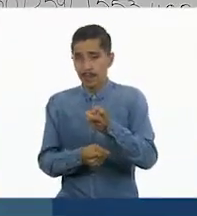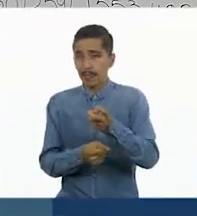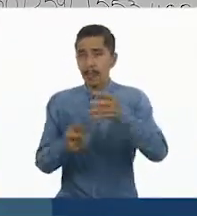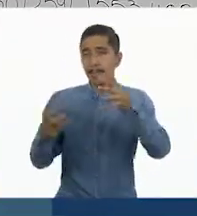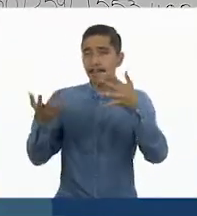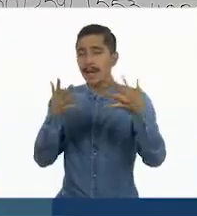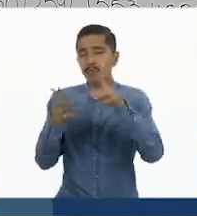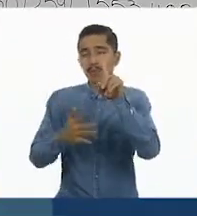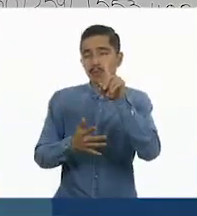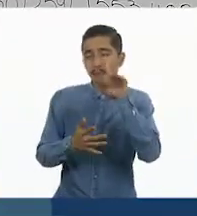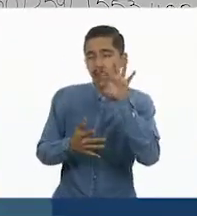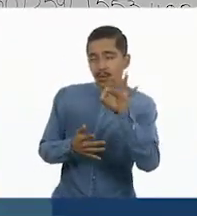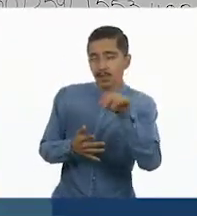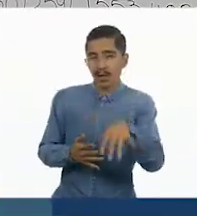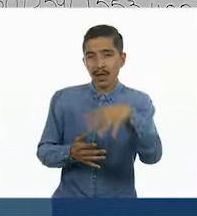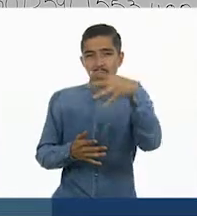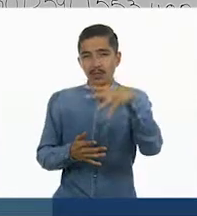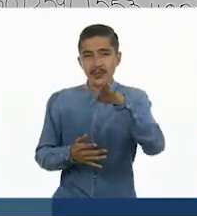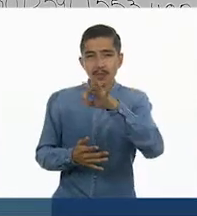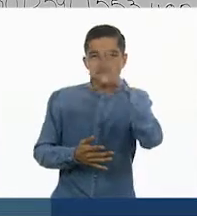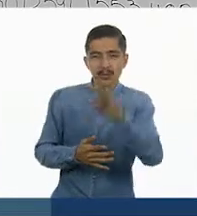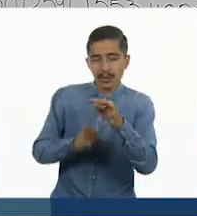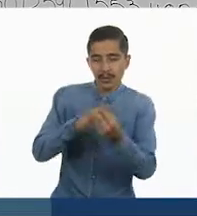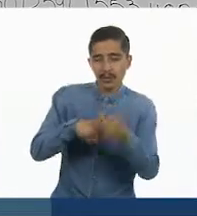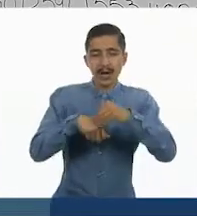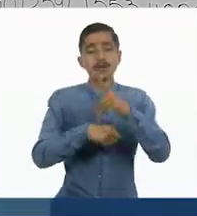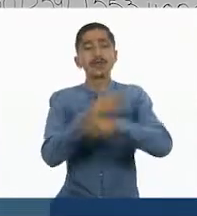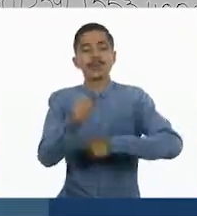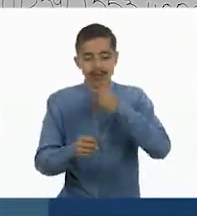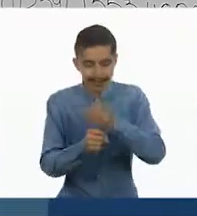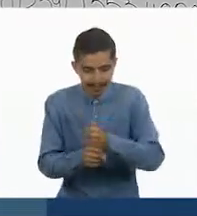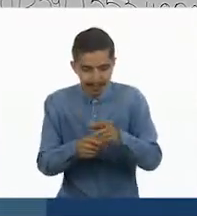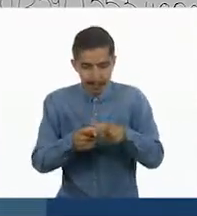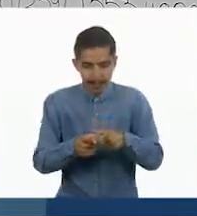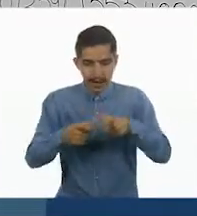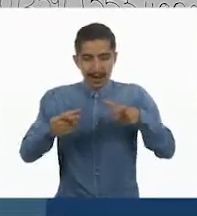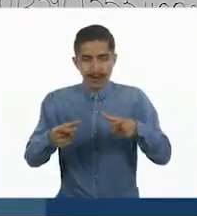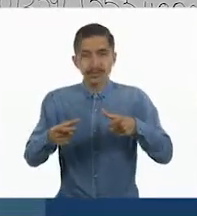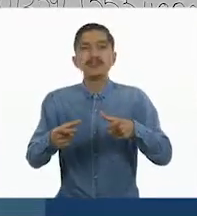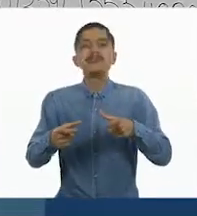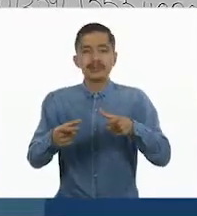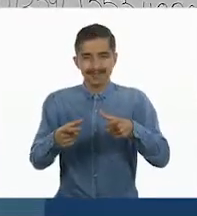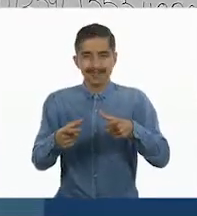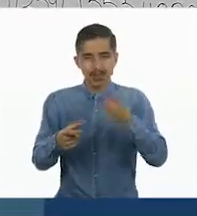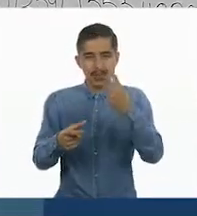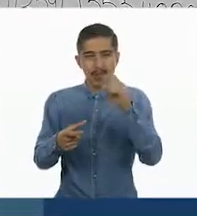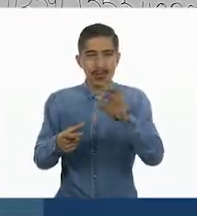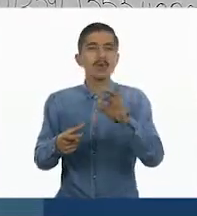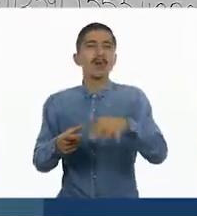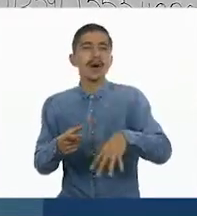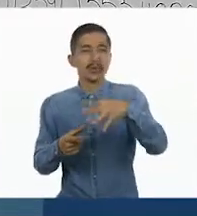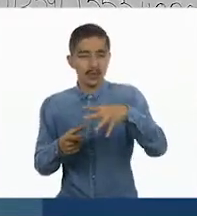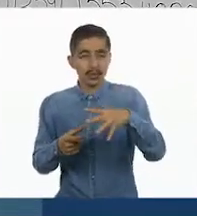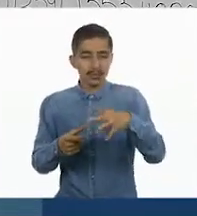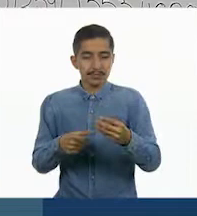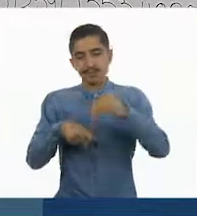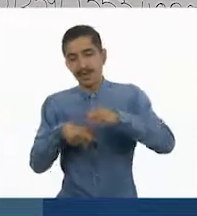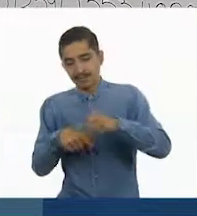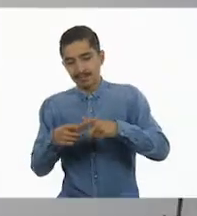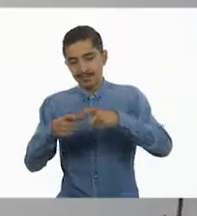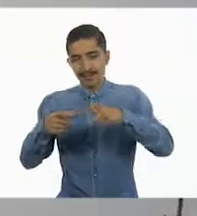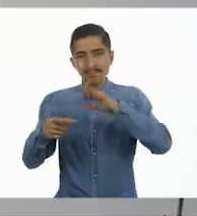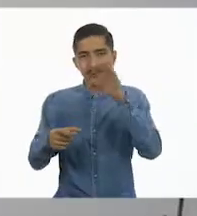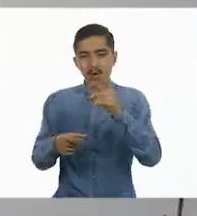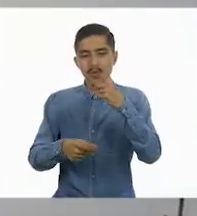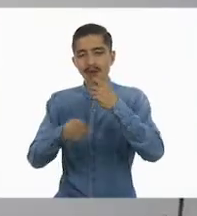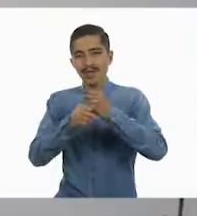de 1.14%. O sea, eso quiere decir que cada año creció la población ese porcentaje respecto de la población del